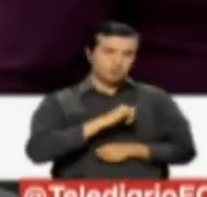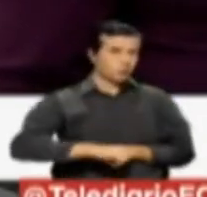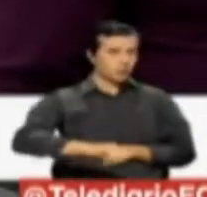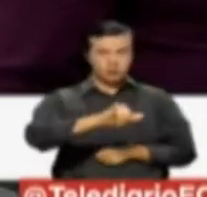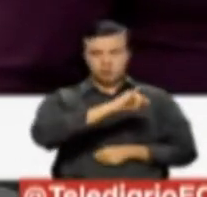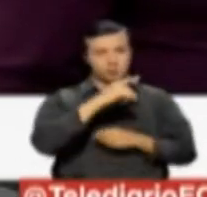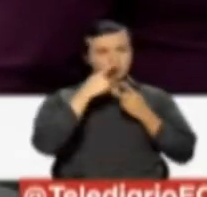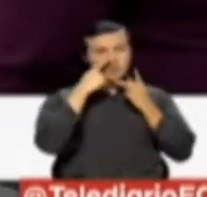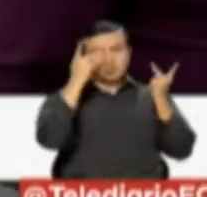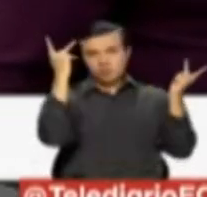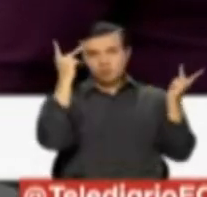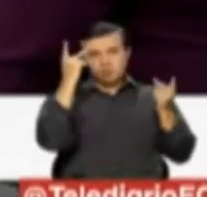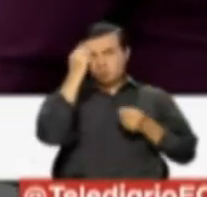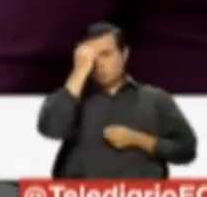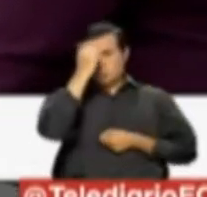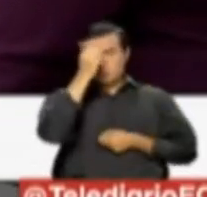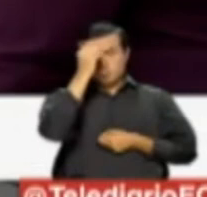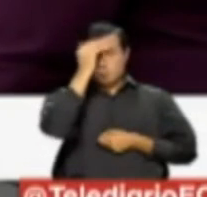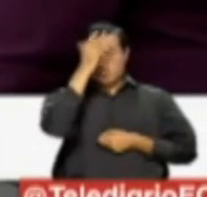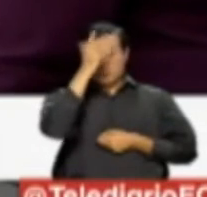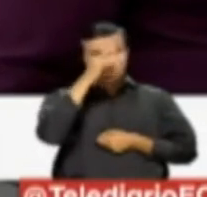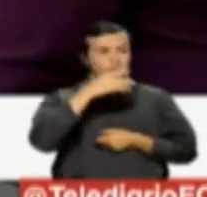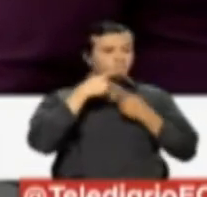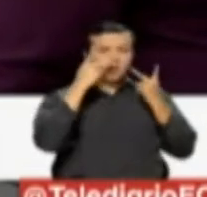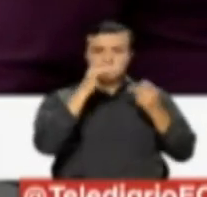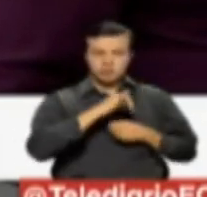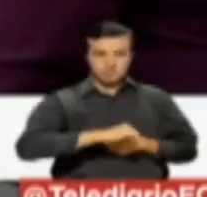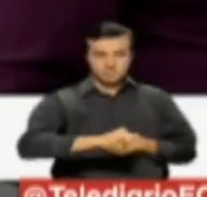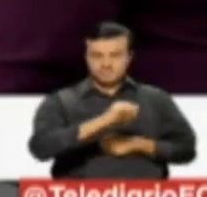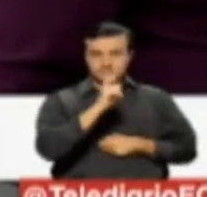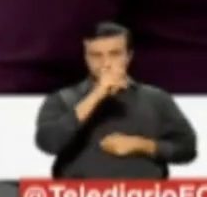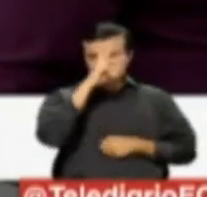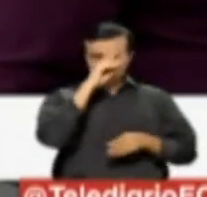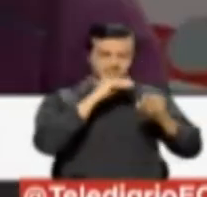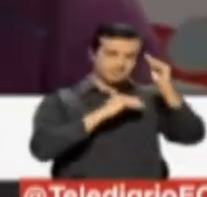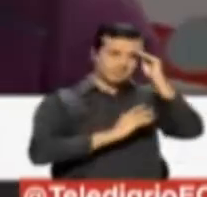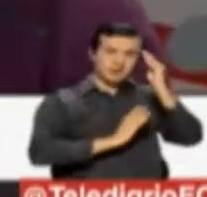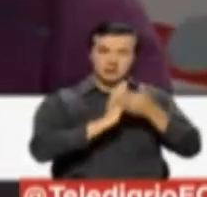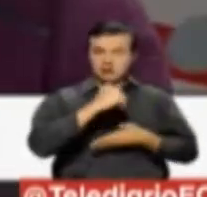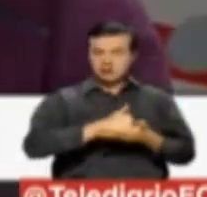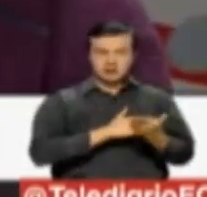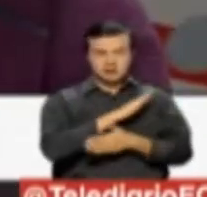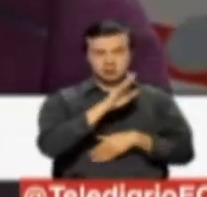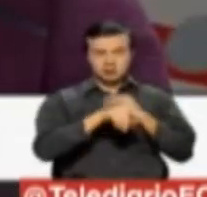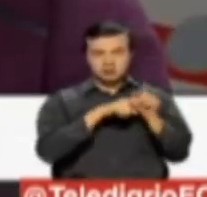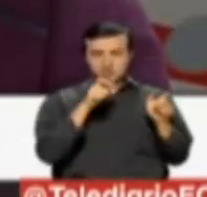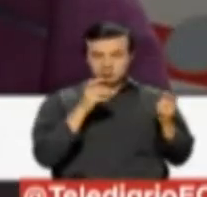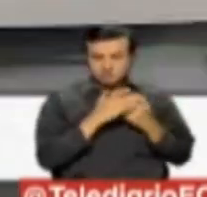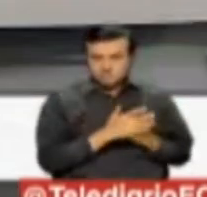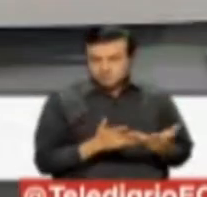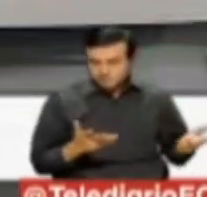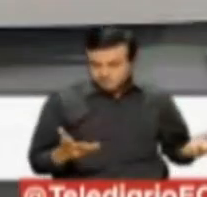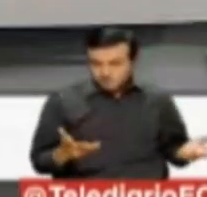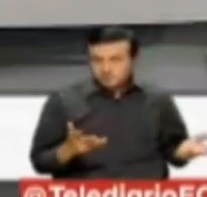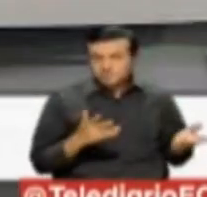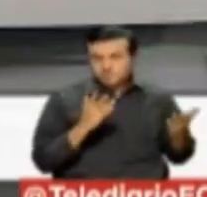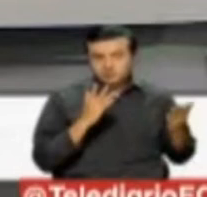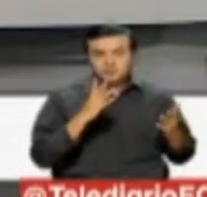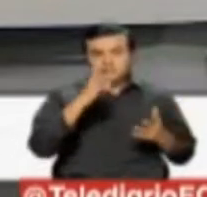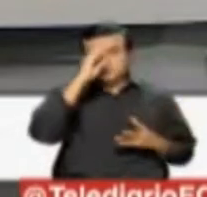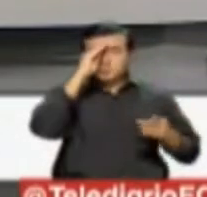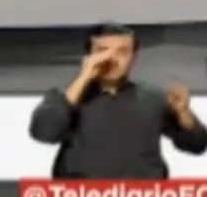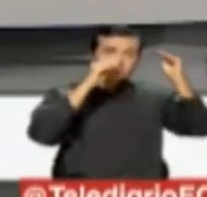el conocimiento es necesario que sea accesible para todas las personas y a partir del